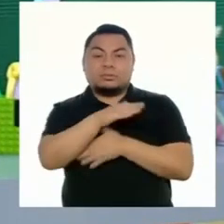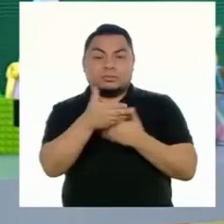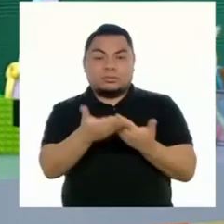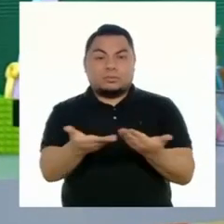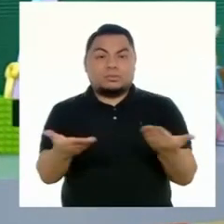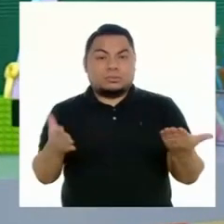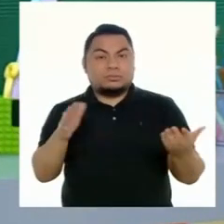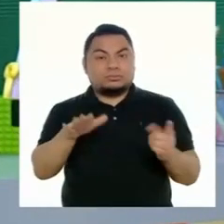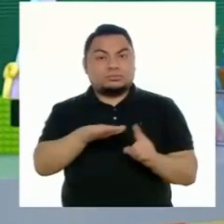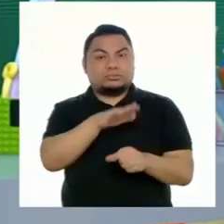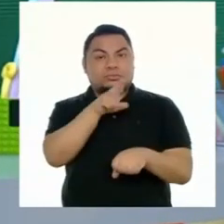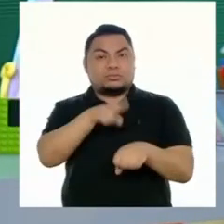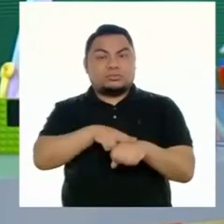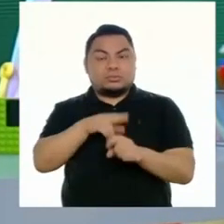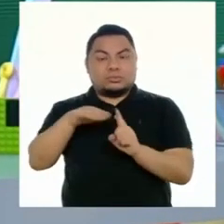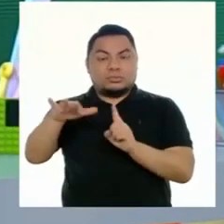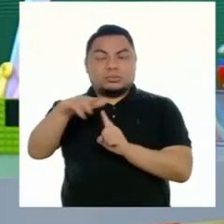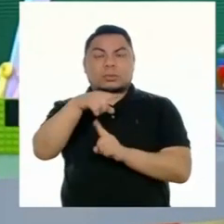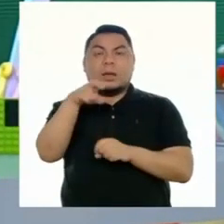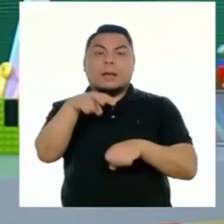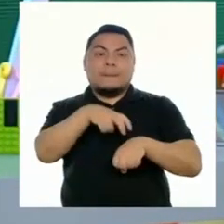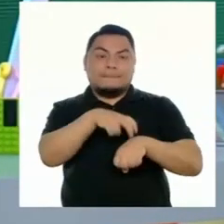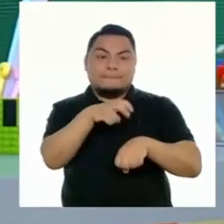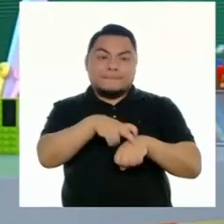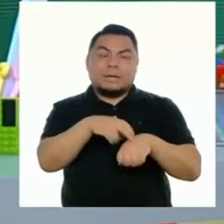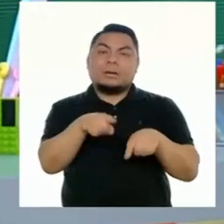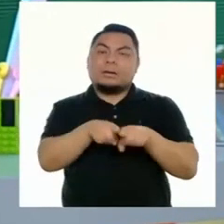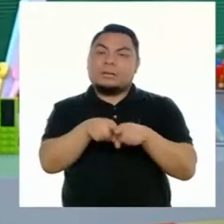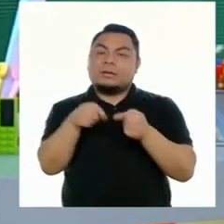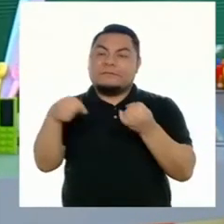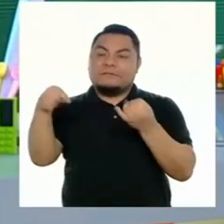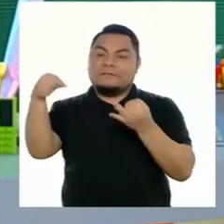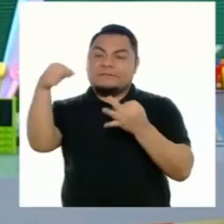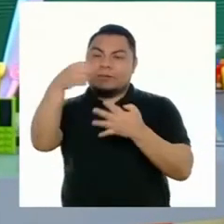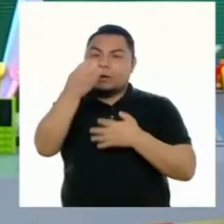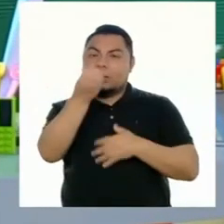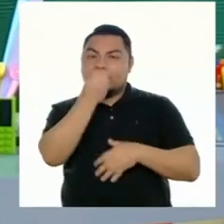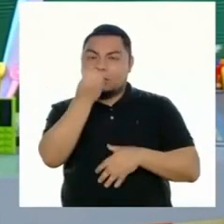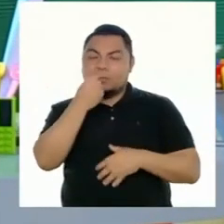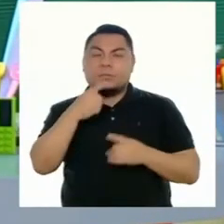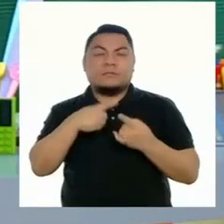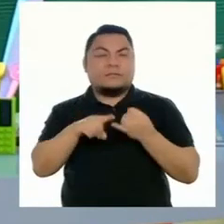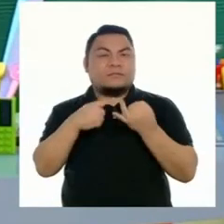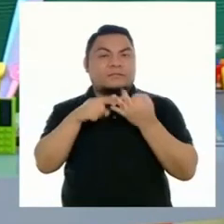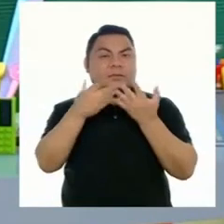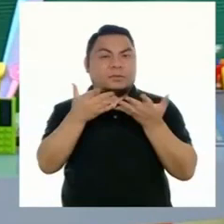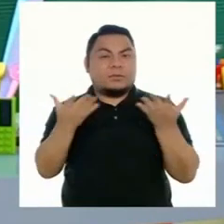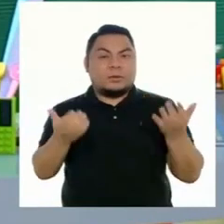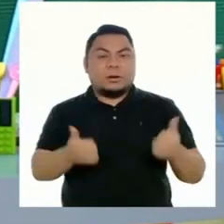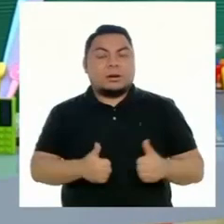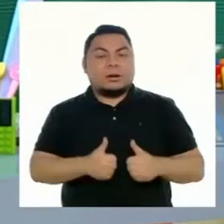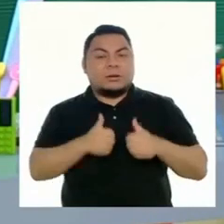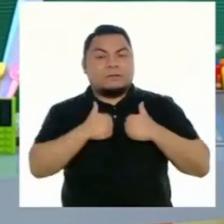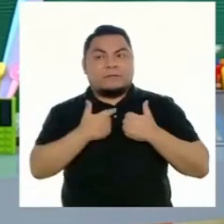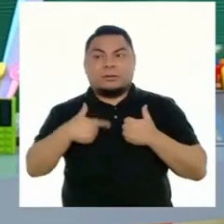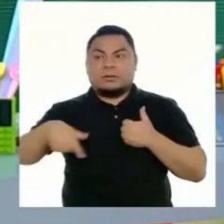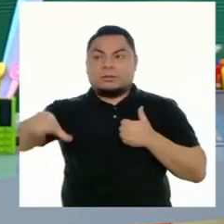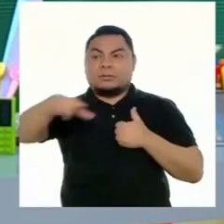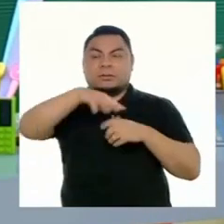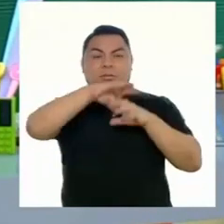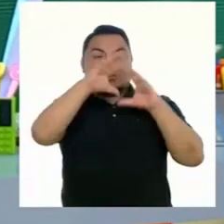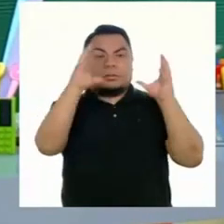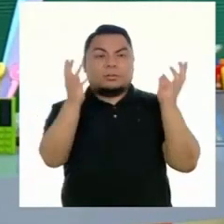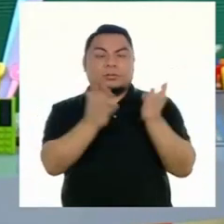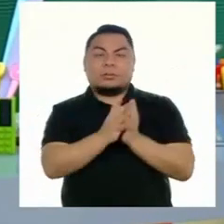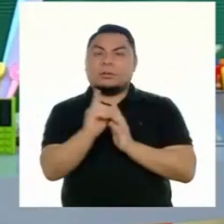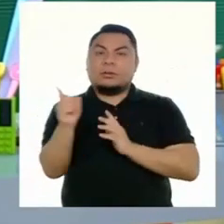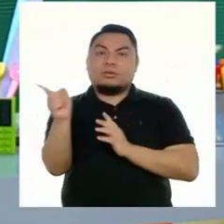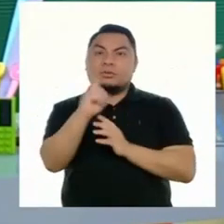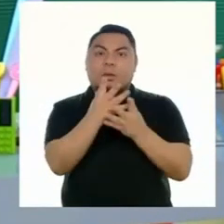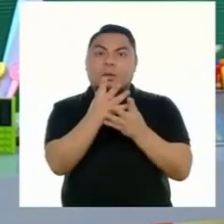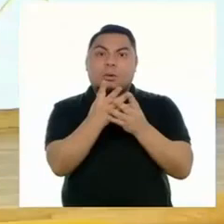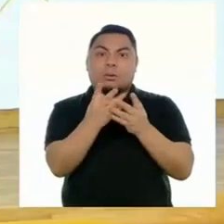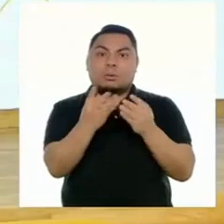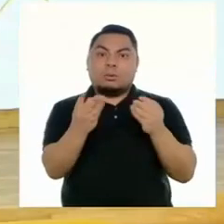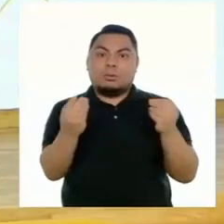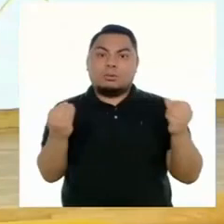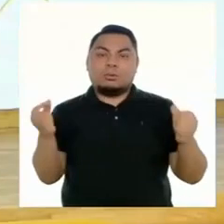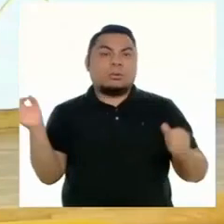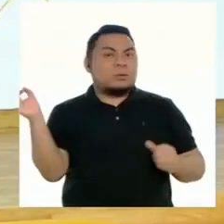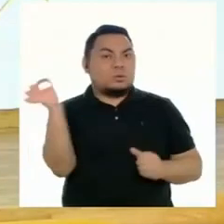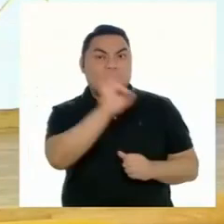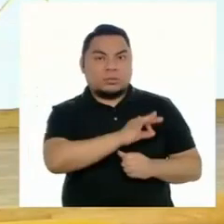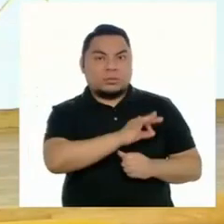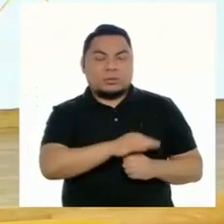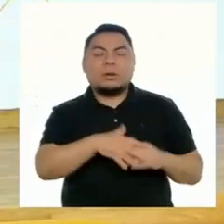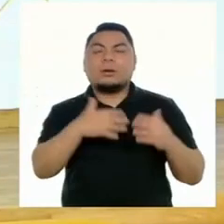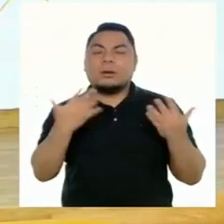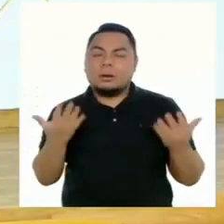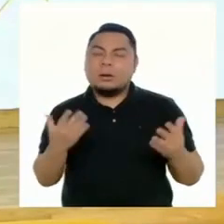recursos naturales, como la papa, así como otros alimentos y las diferentes fuentes de vida de nuestro planeta, no se extingan nunca.